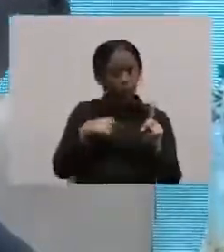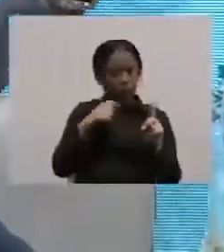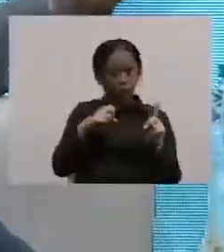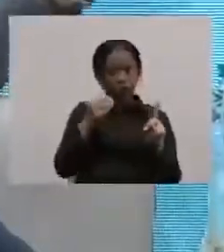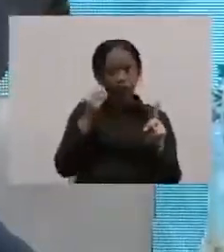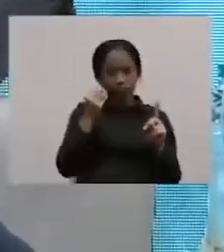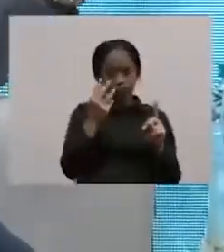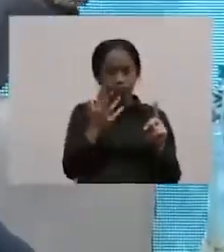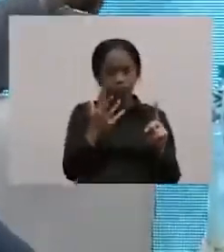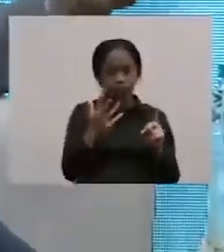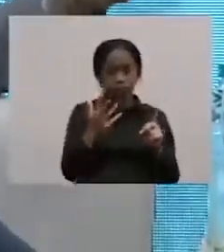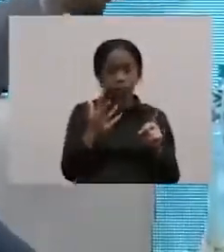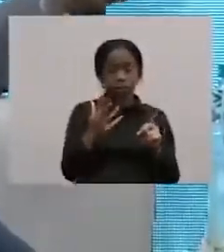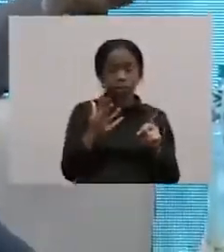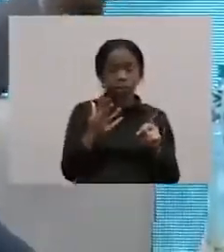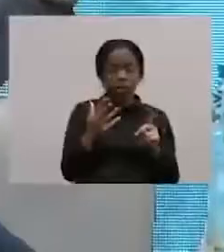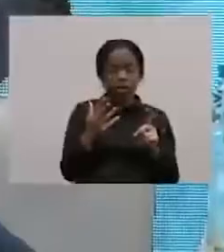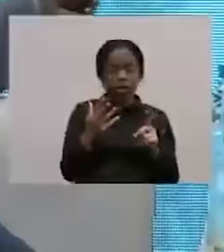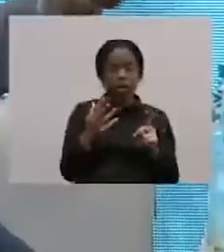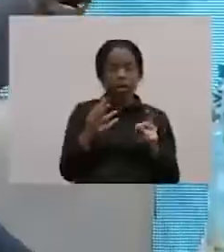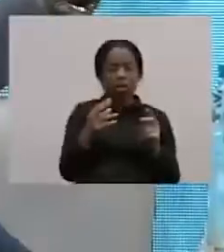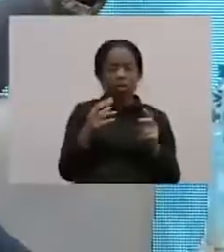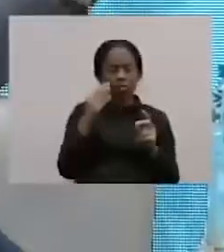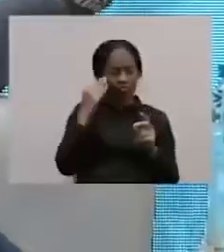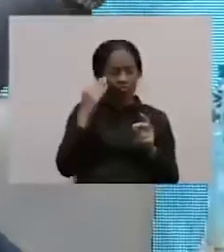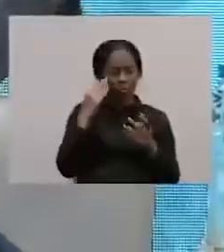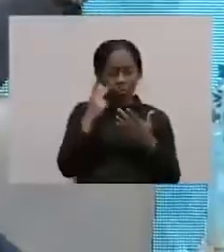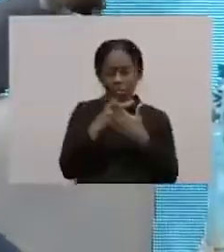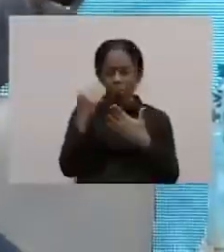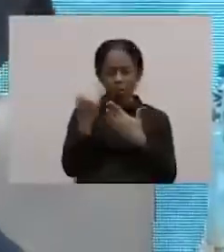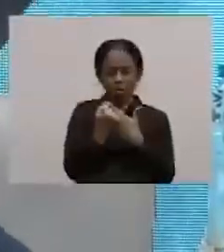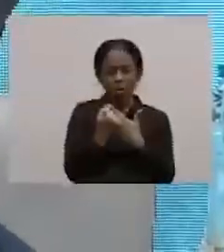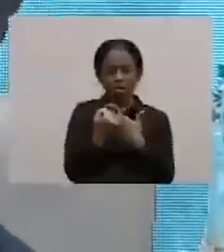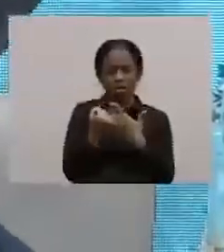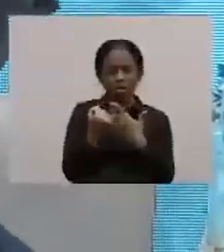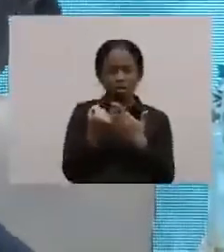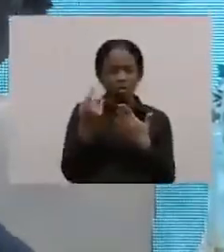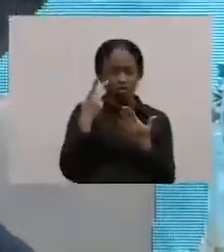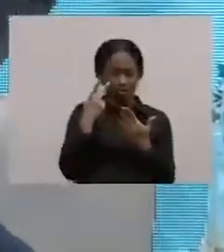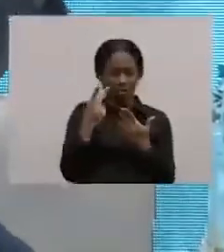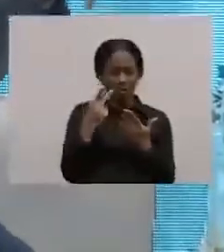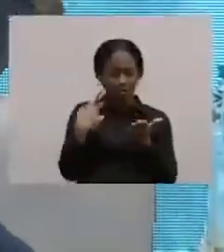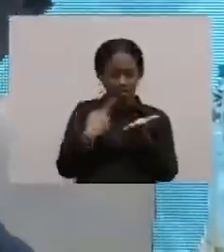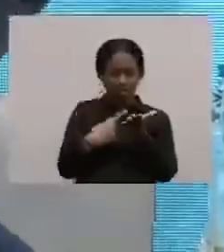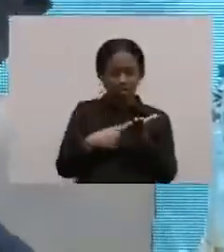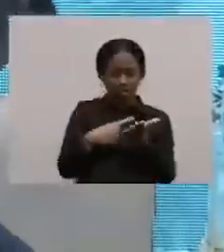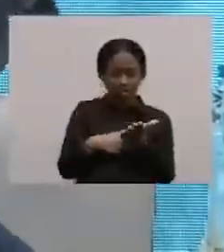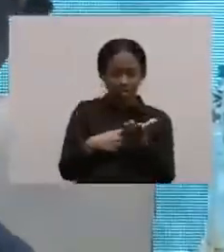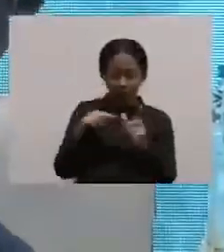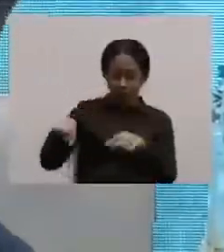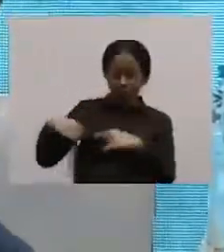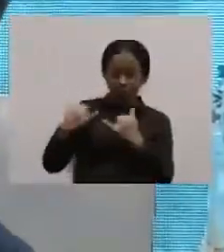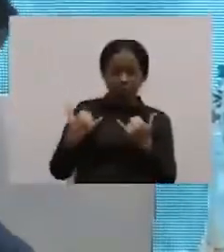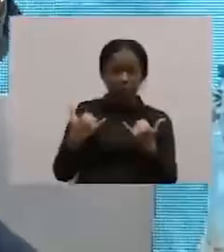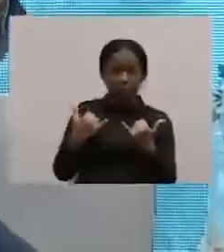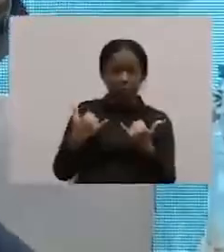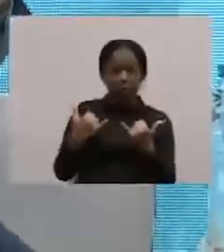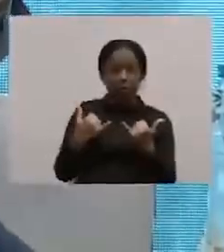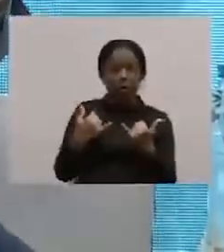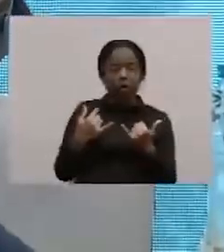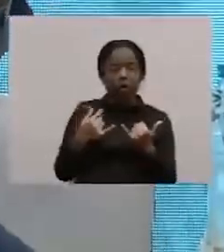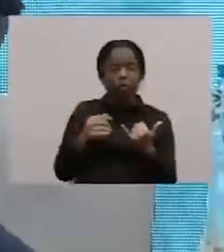de lo que se ha sometido, del proyecto que lo hemos ya visto, el espíritu de lo que se ha sometido se